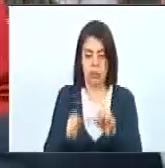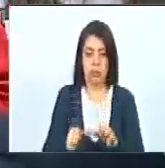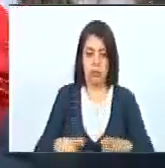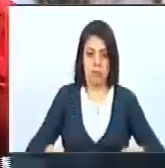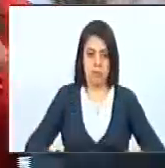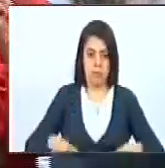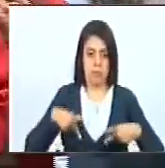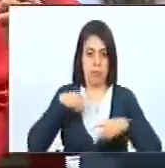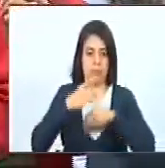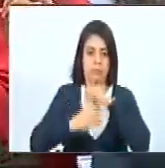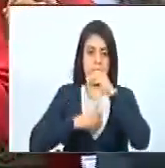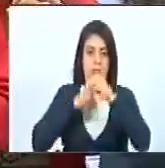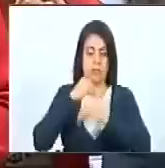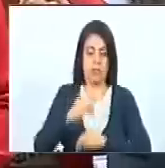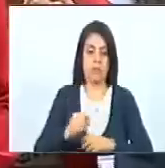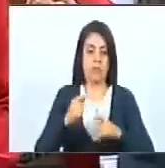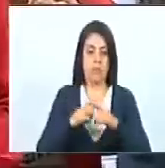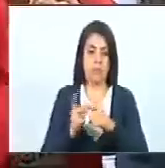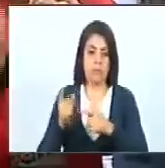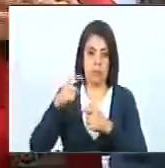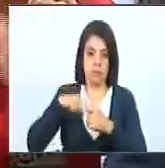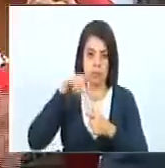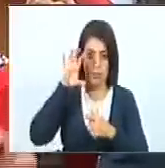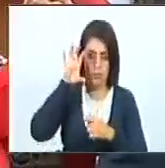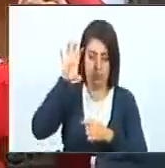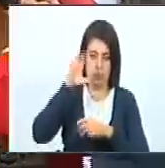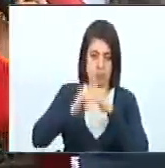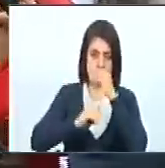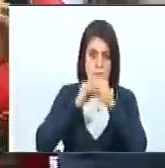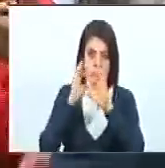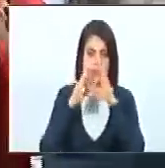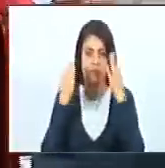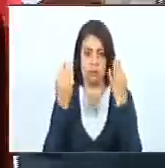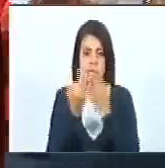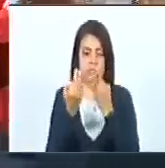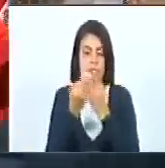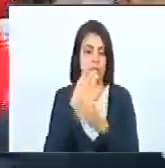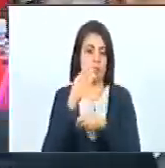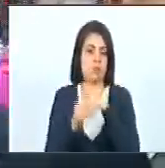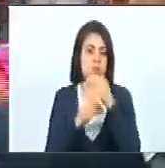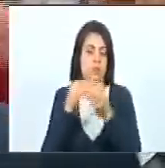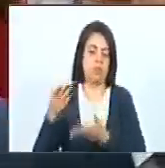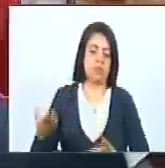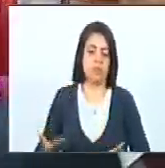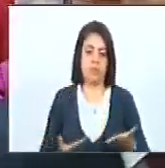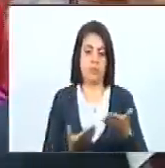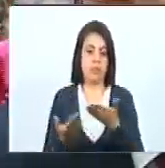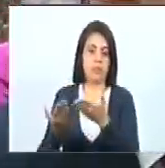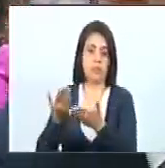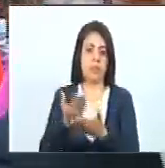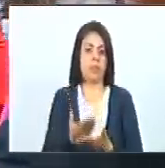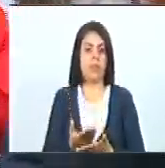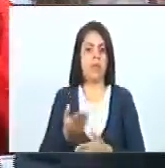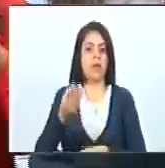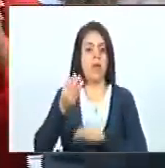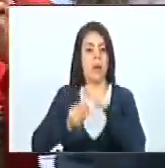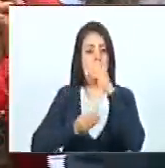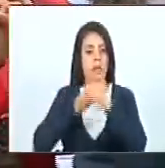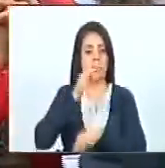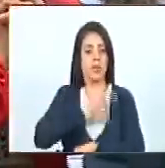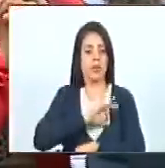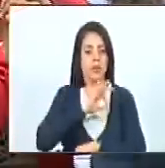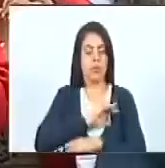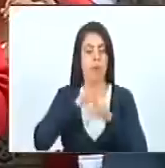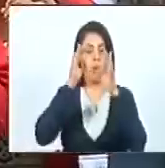su vida han realizado para hacer patria, para construir familia, para servir a la construcción de una